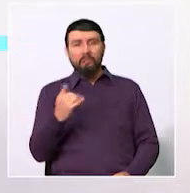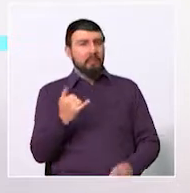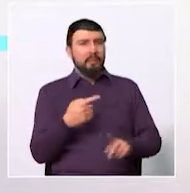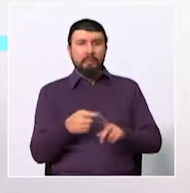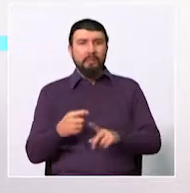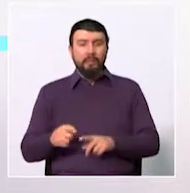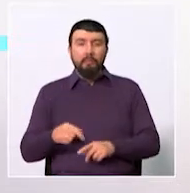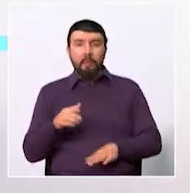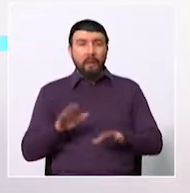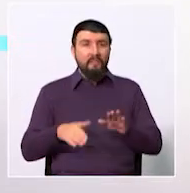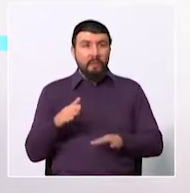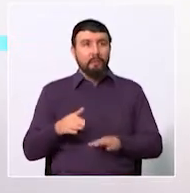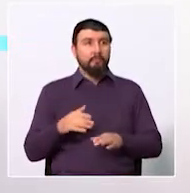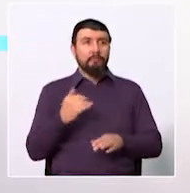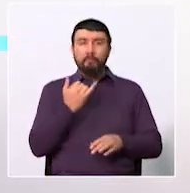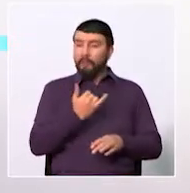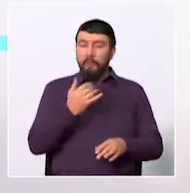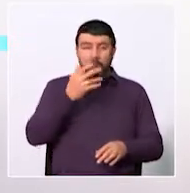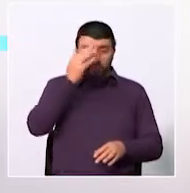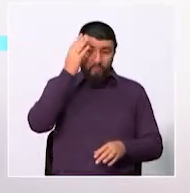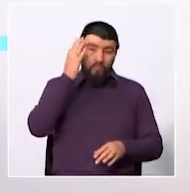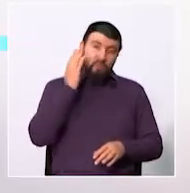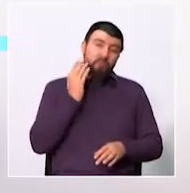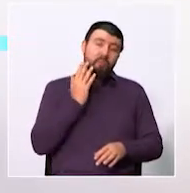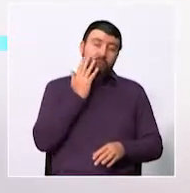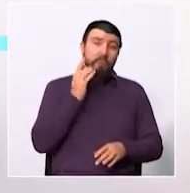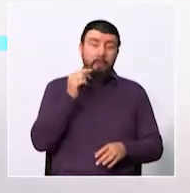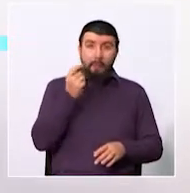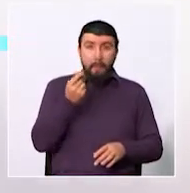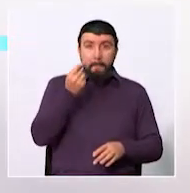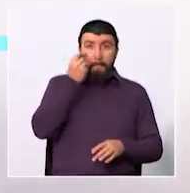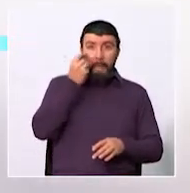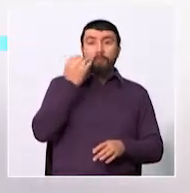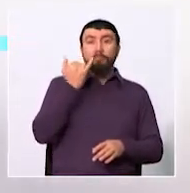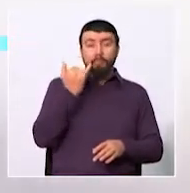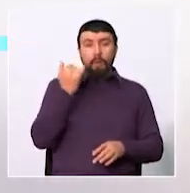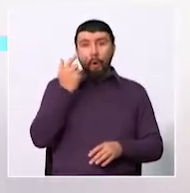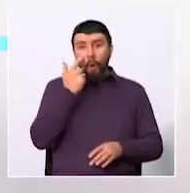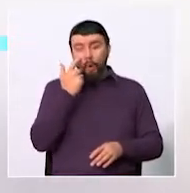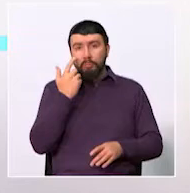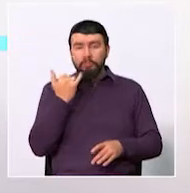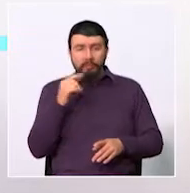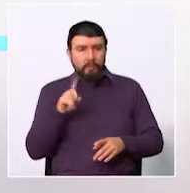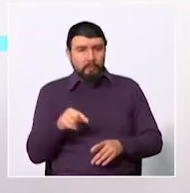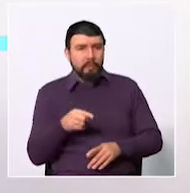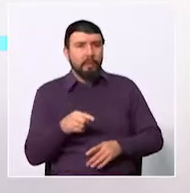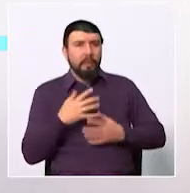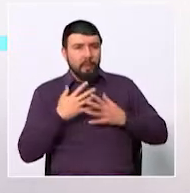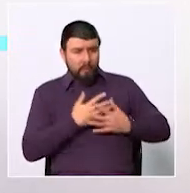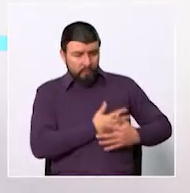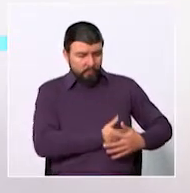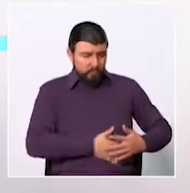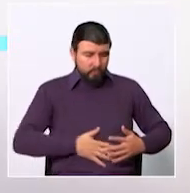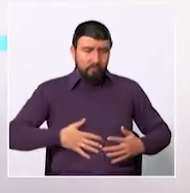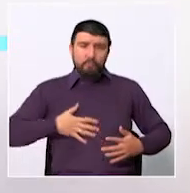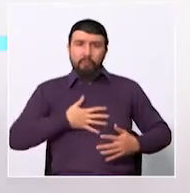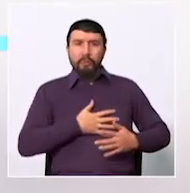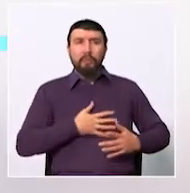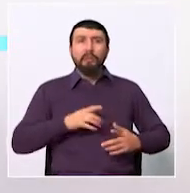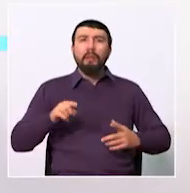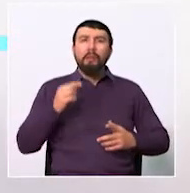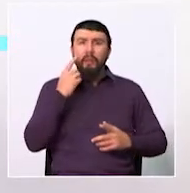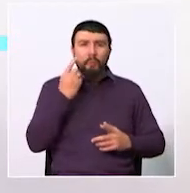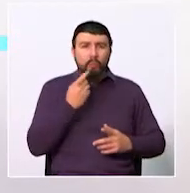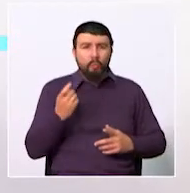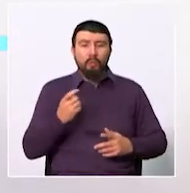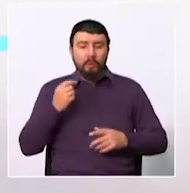de afinidad que son esta parte inclusive afecta a la córnea el tórax es la parte más frecuente busca el trayecto